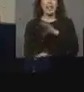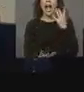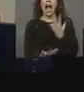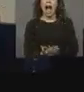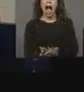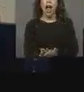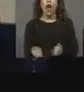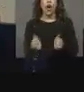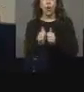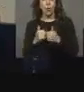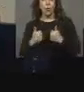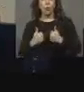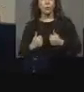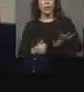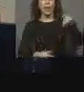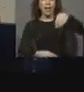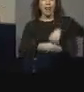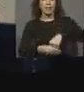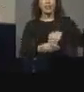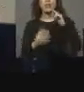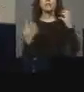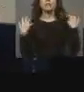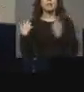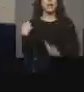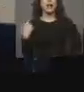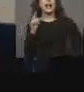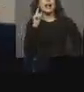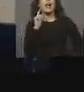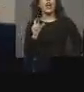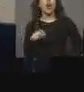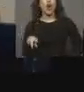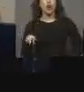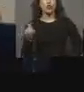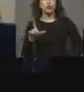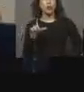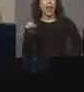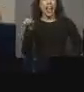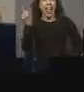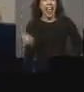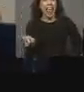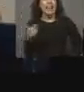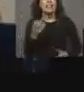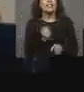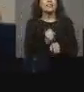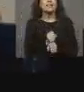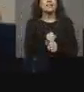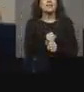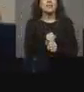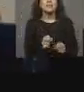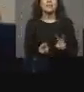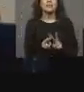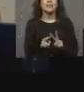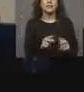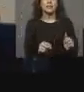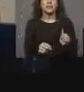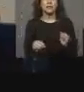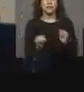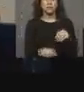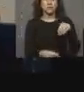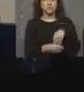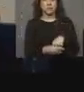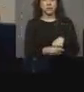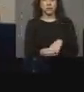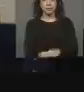una junta electoral presidida por el propio cónsul, la cual tendrá por función llevar a cabo los procesos